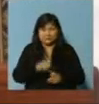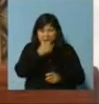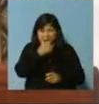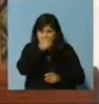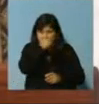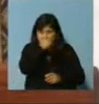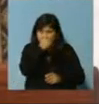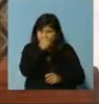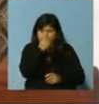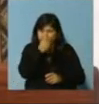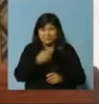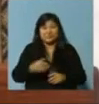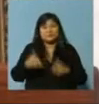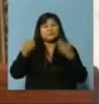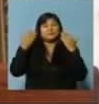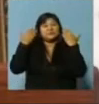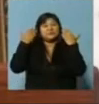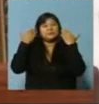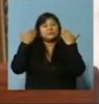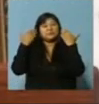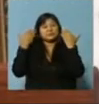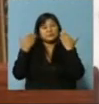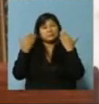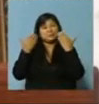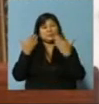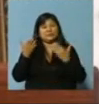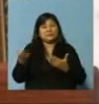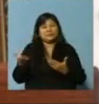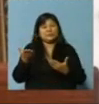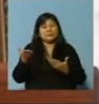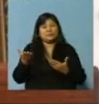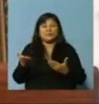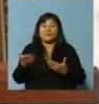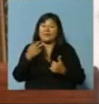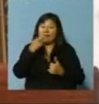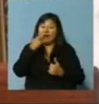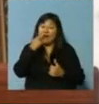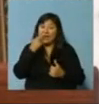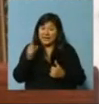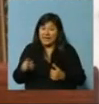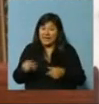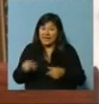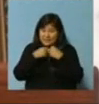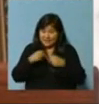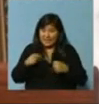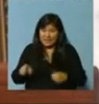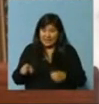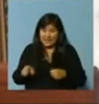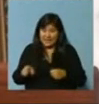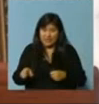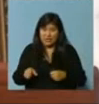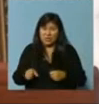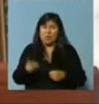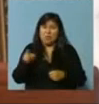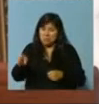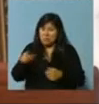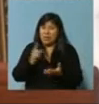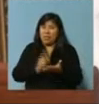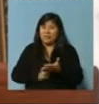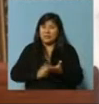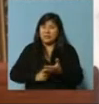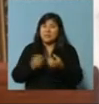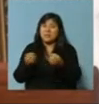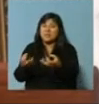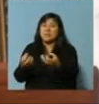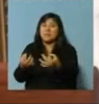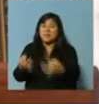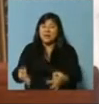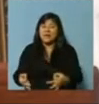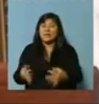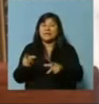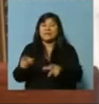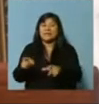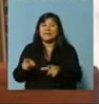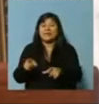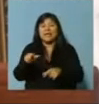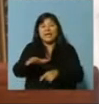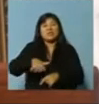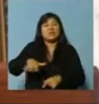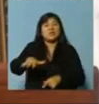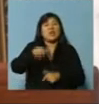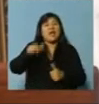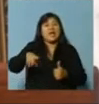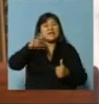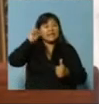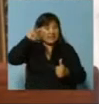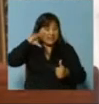Así que felicitar al secretario de Energía por estas decisiones. Esto no es solamente Ciénega,